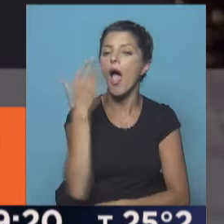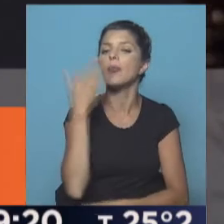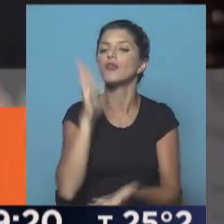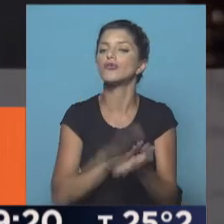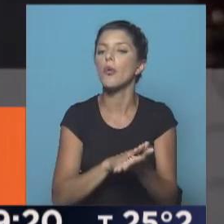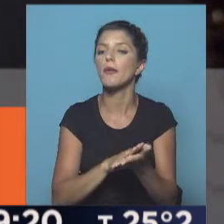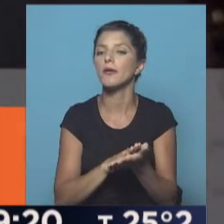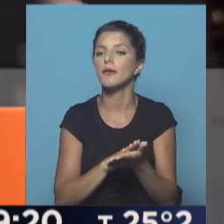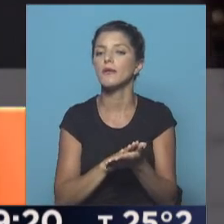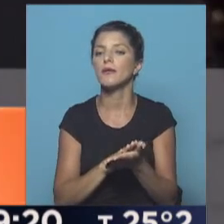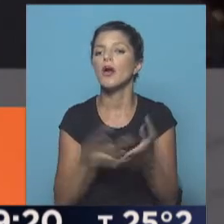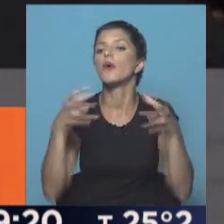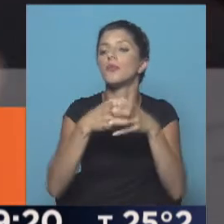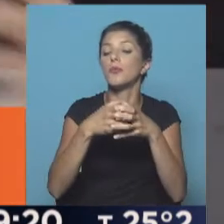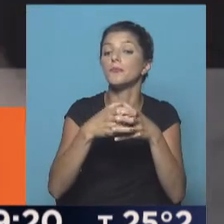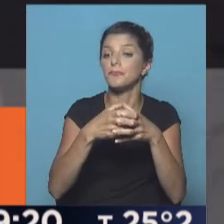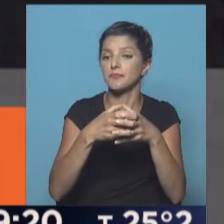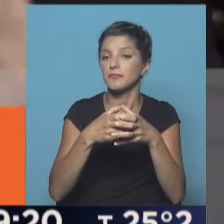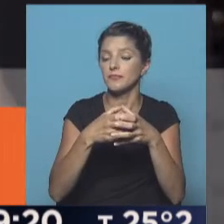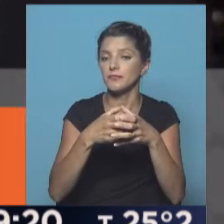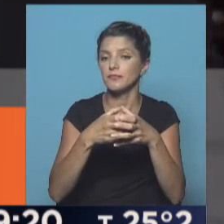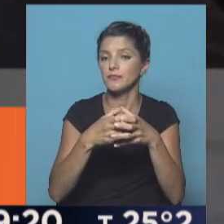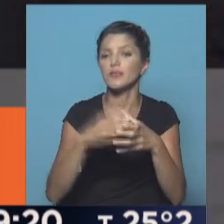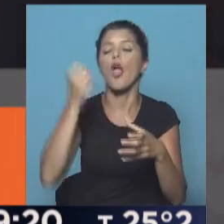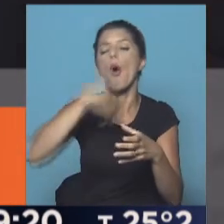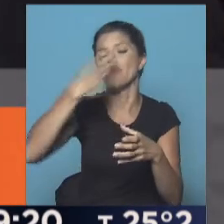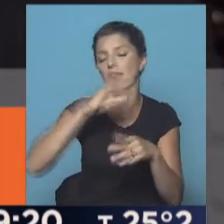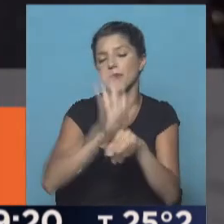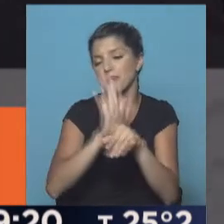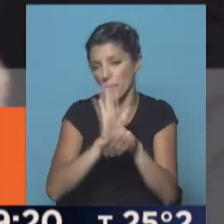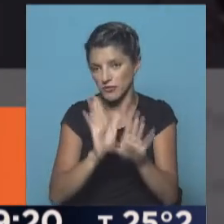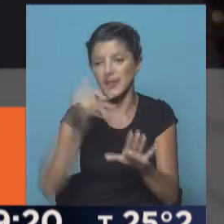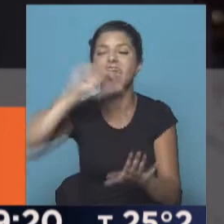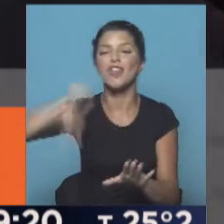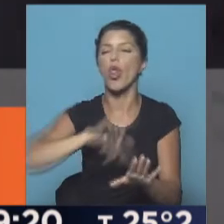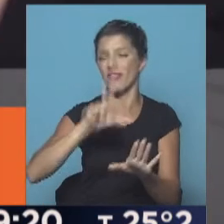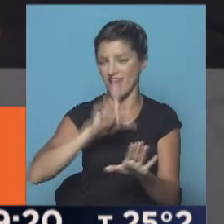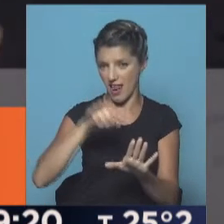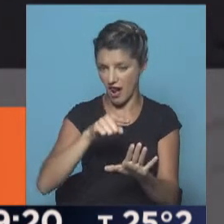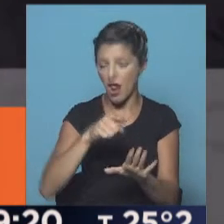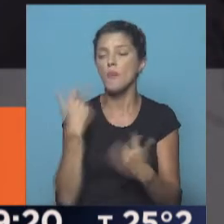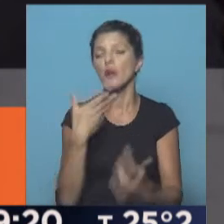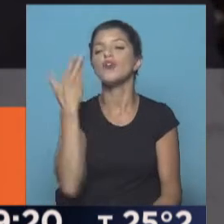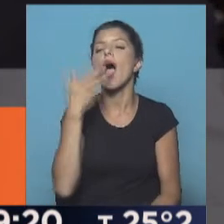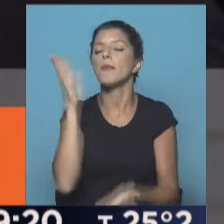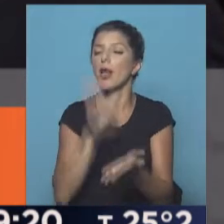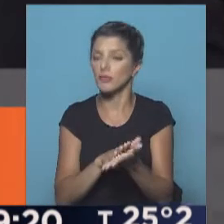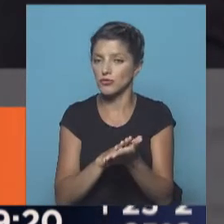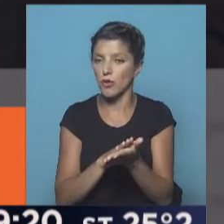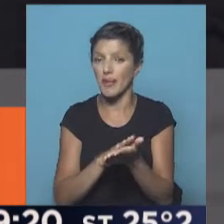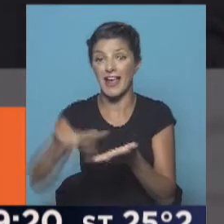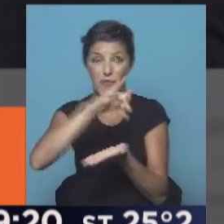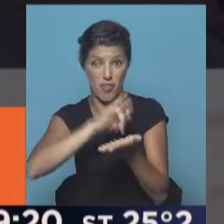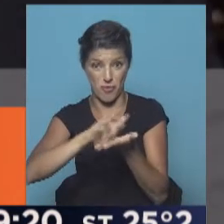digamos, estándar, los medios mainstream, los medios oficiales, digamos, ¿no? Los medios liberales. Por eso se refiere a los medios de la ciudad de Nueva